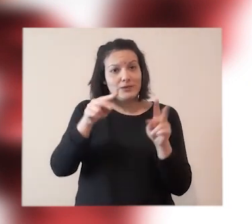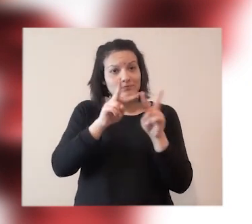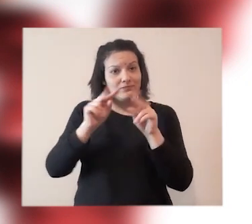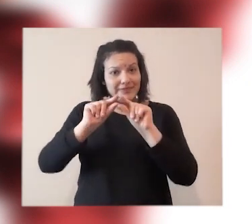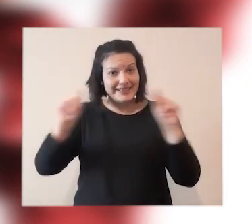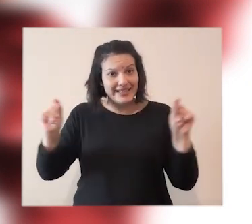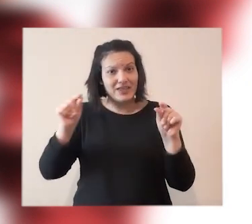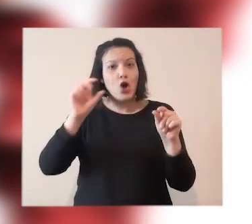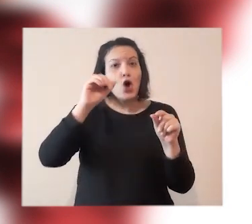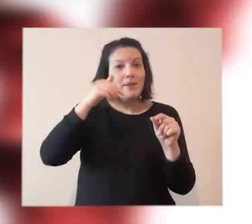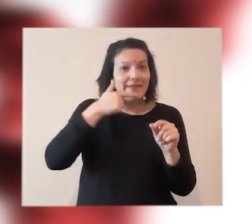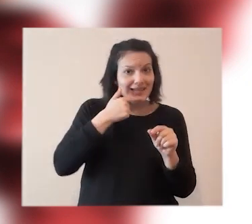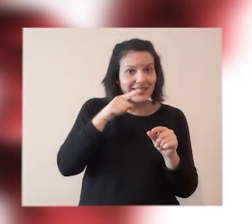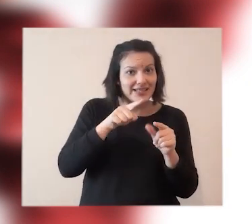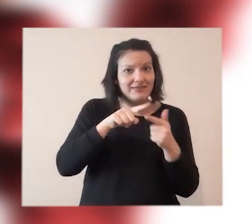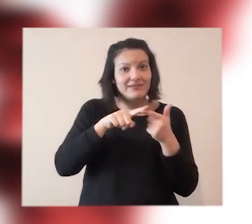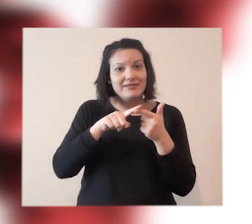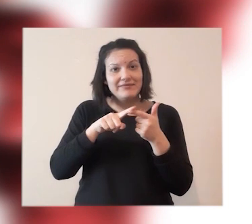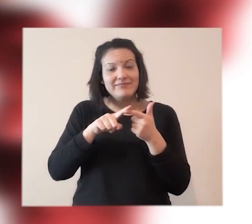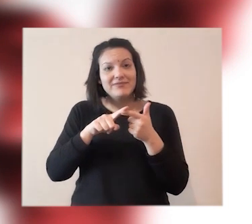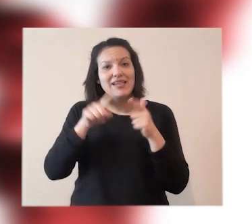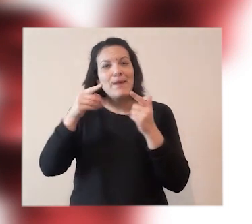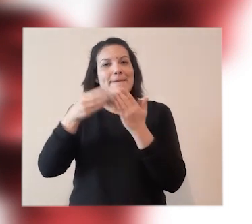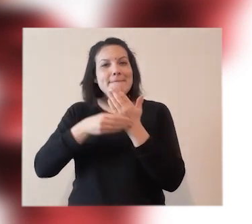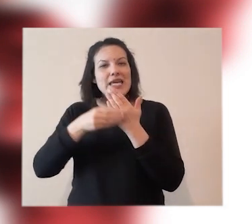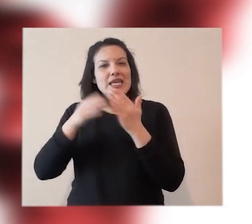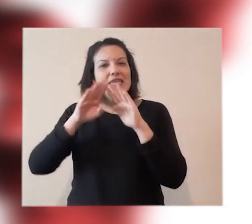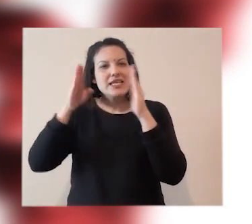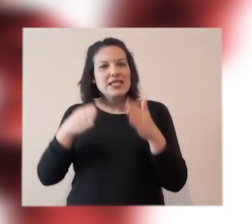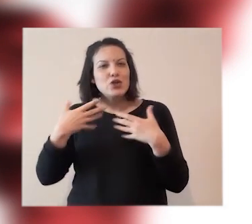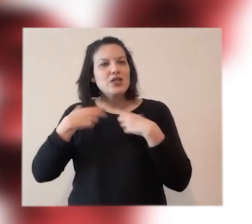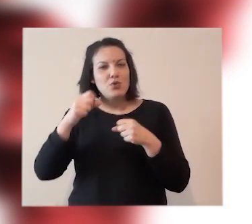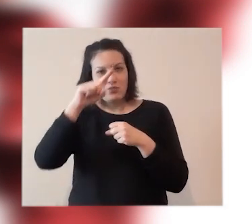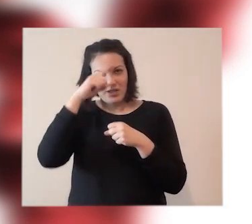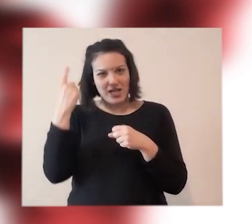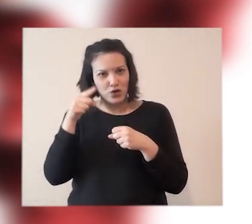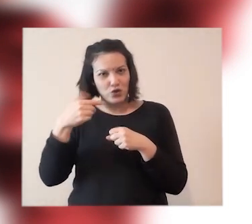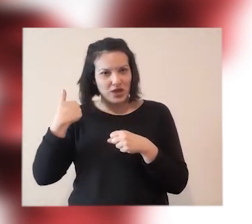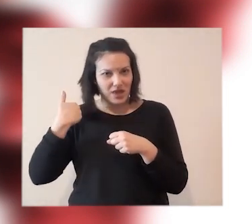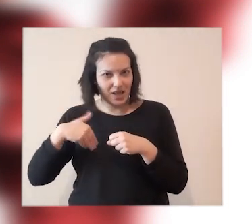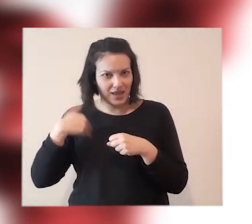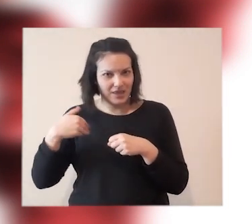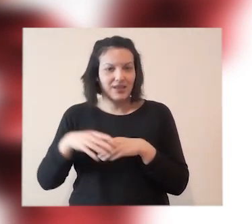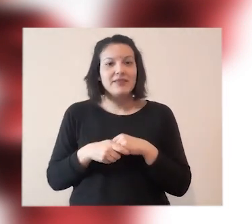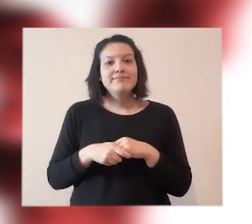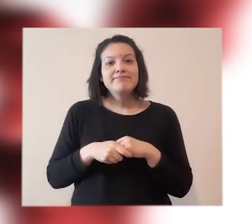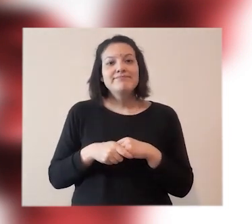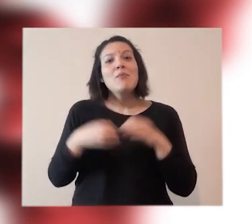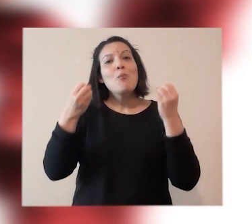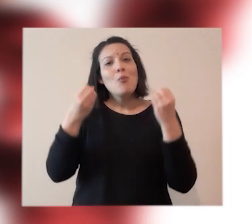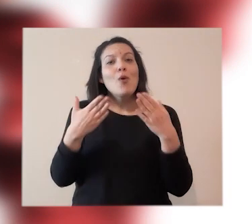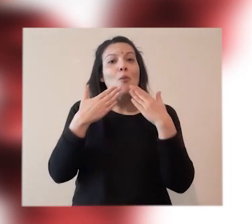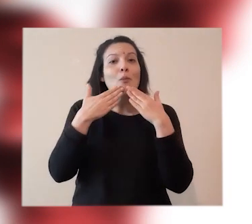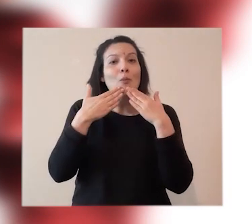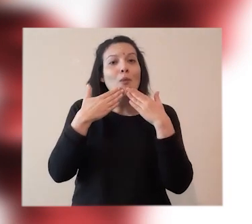de la Organización Mundial de la Salud y del Ministerio de Salud de la Nación Argentina. Bueno,